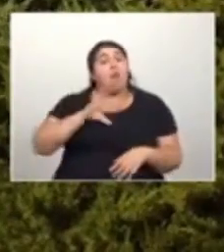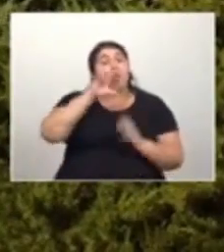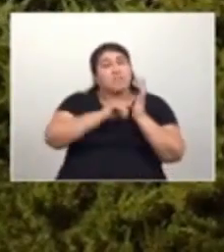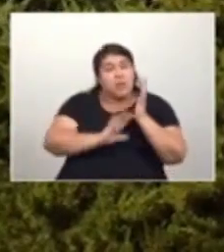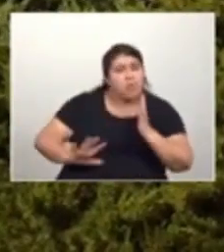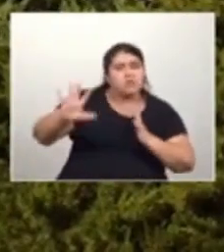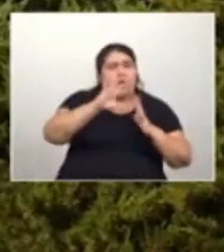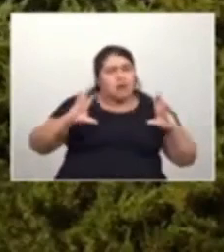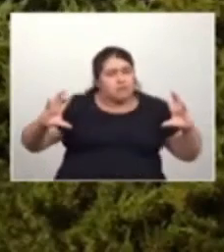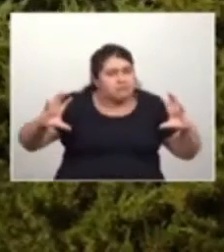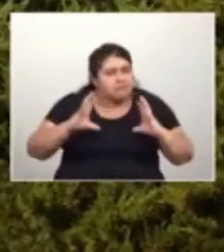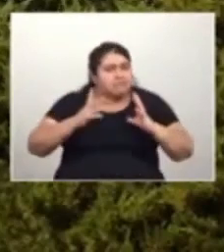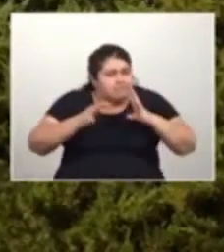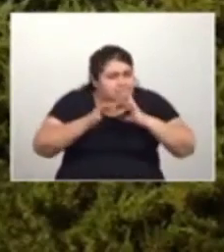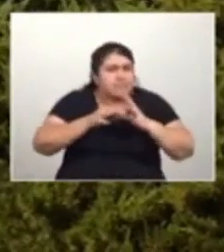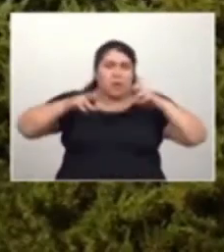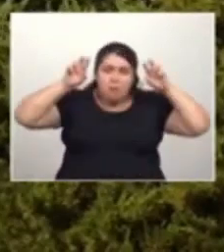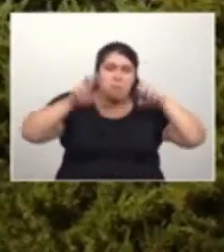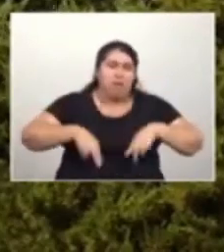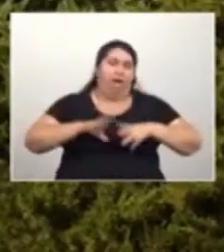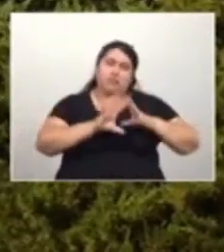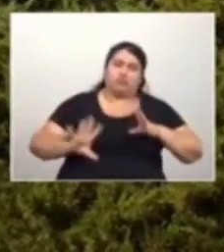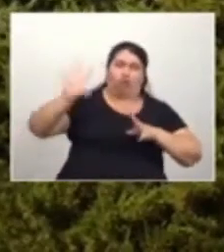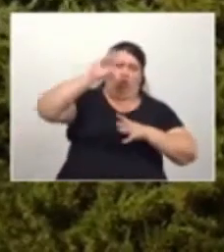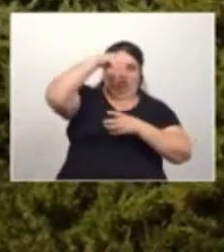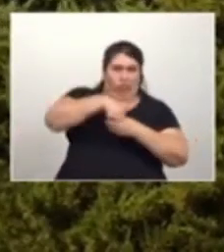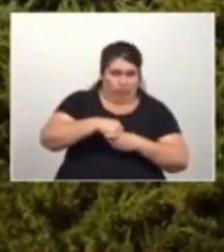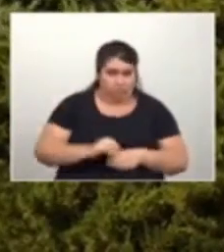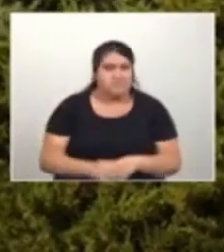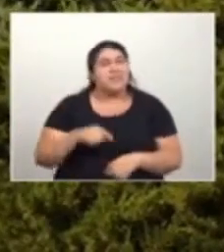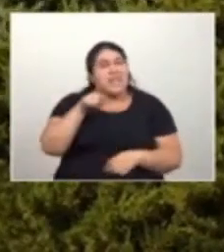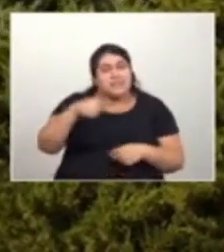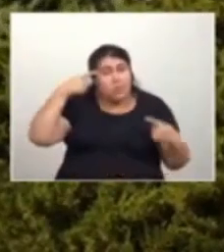está avanzando en un plan de integración territorial.